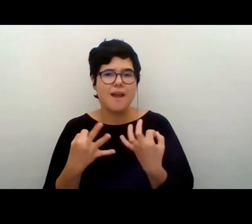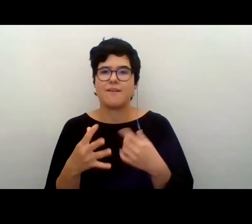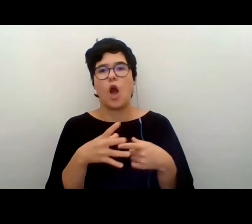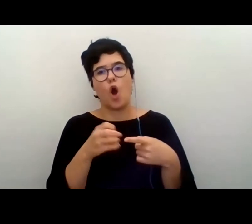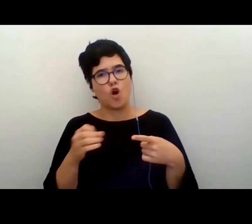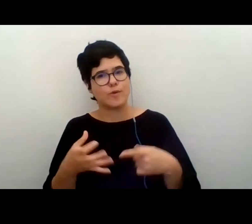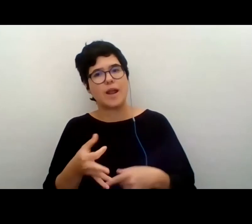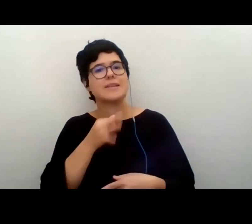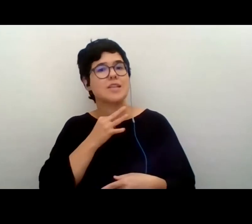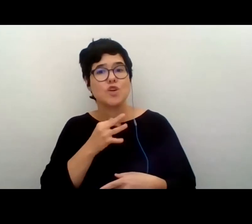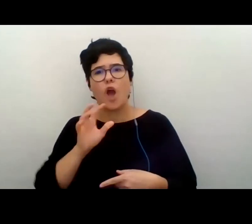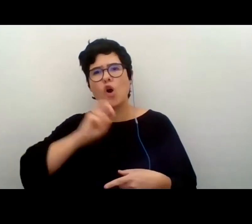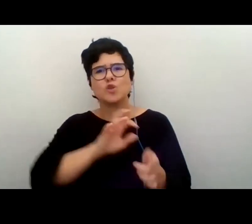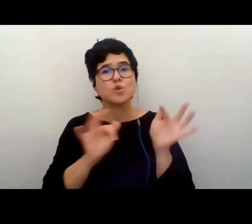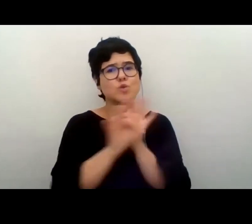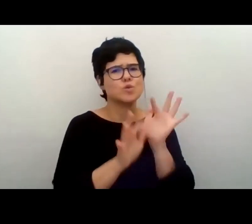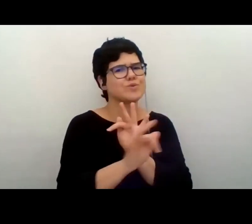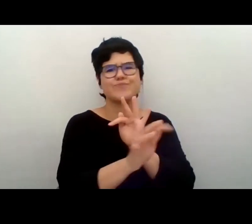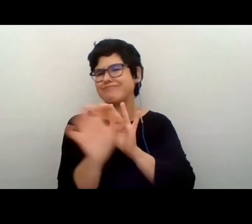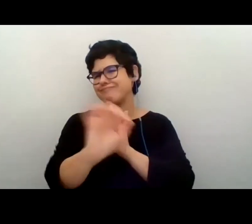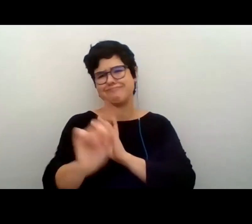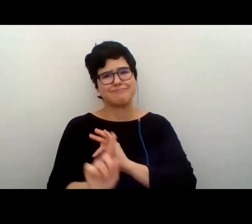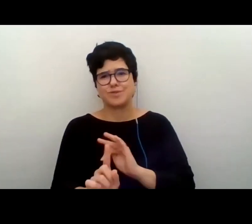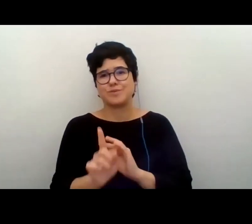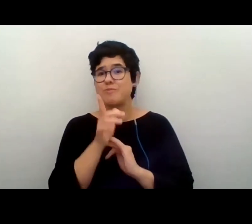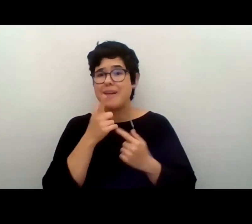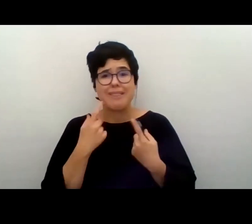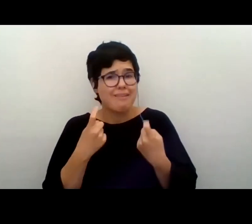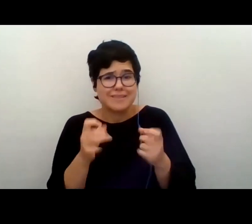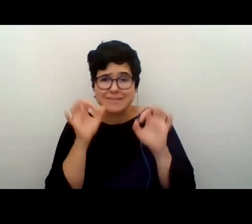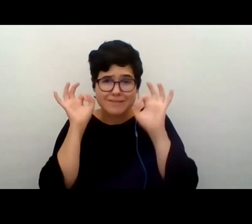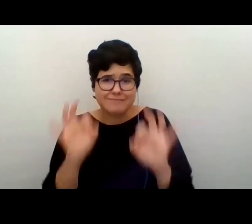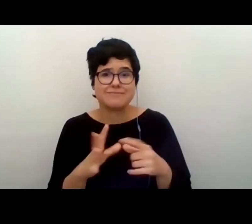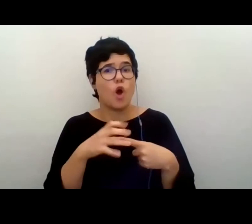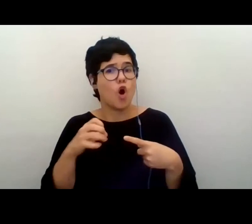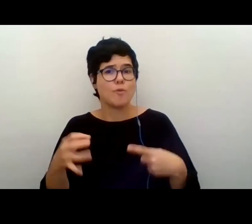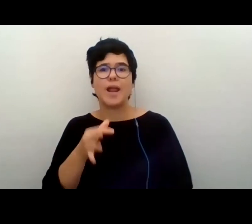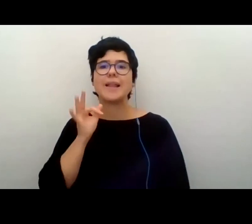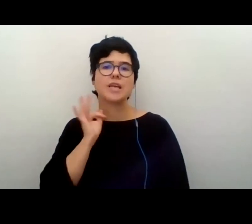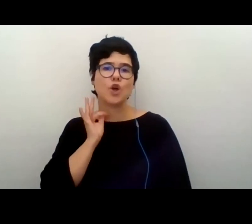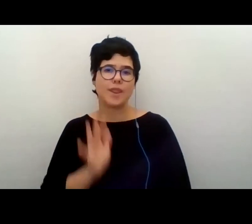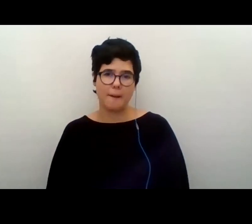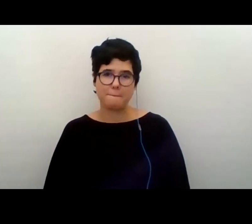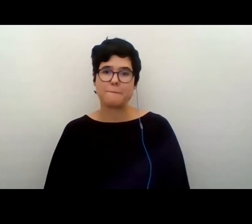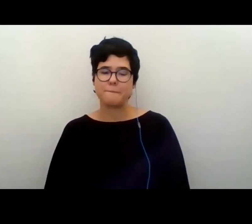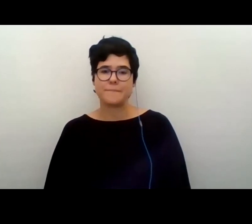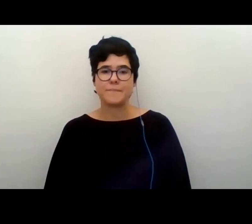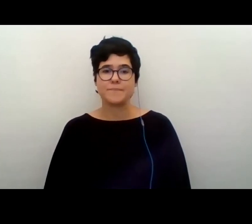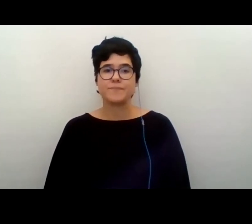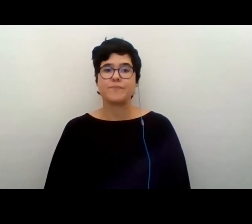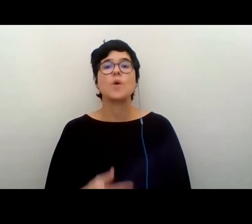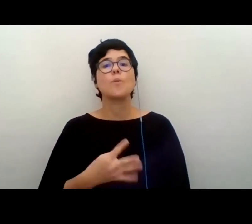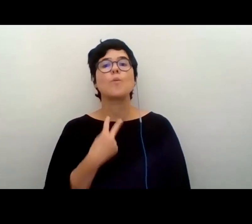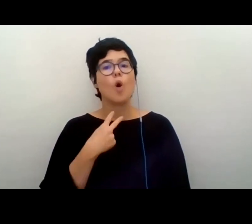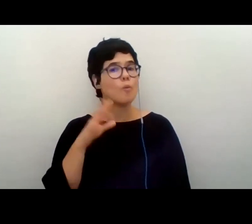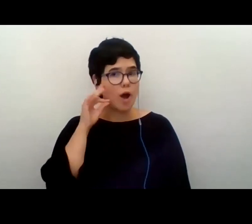porque lo que falta está claro y solo lo conseguimos a través de la hormona tiroidea. Vale. Y